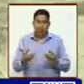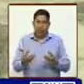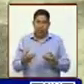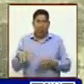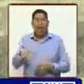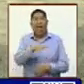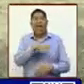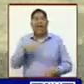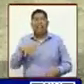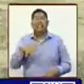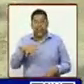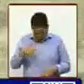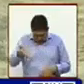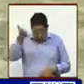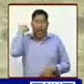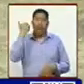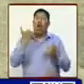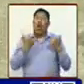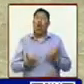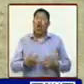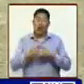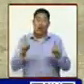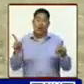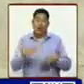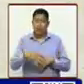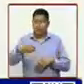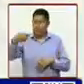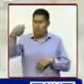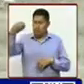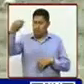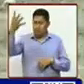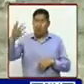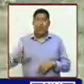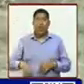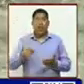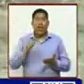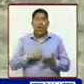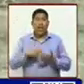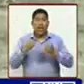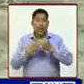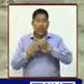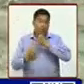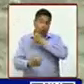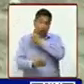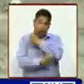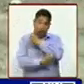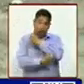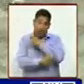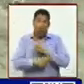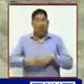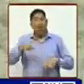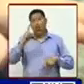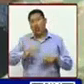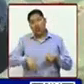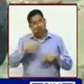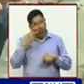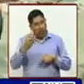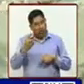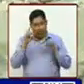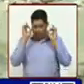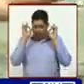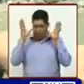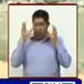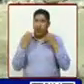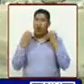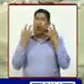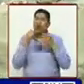llegaba hasta esta altura. Hoy simplemente el panorama es diferente. Este puente por el que pasamos no se podía ver. Es increíble